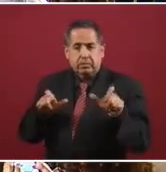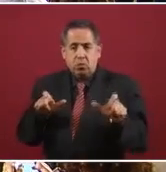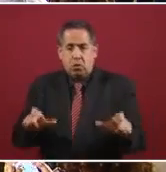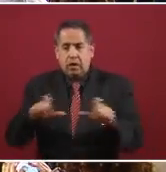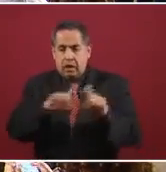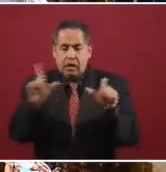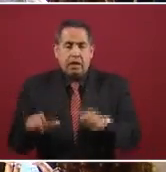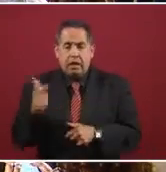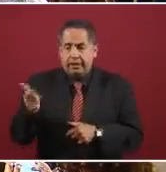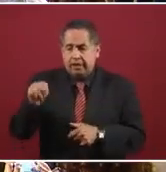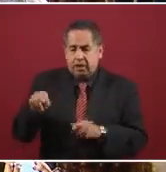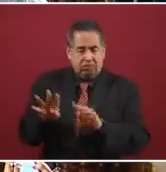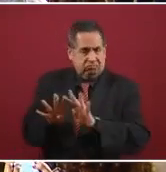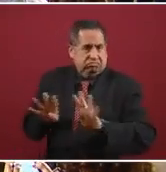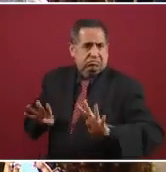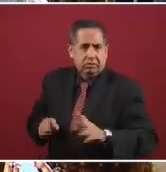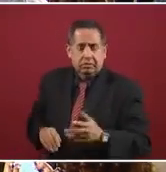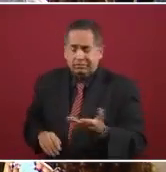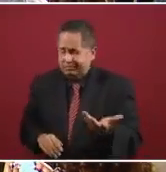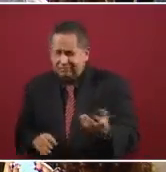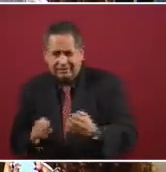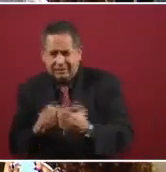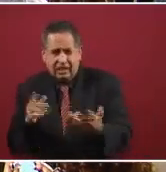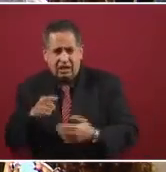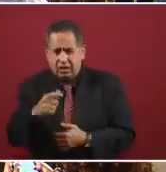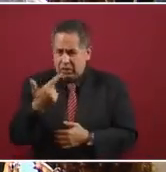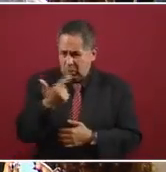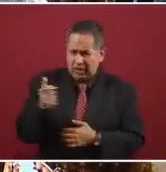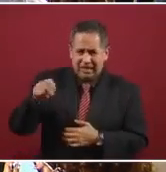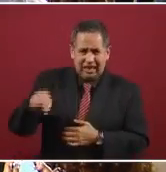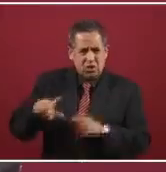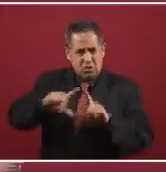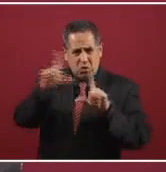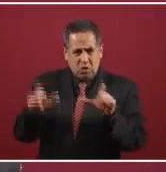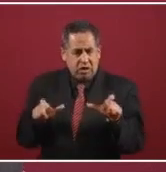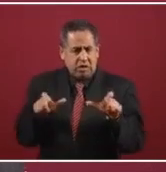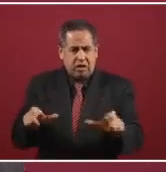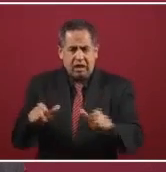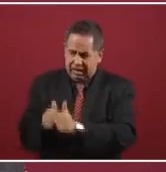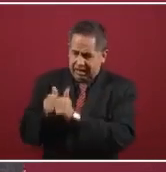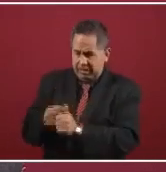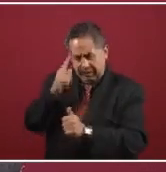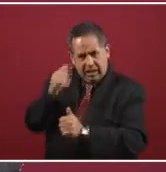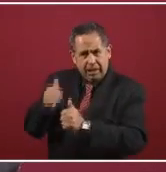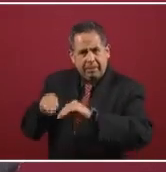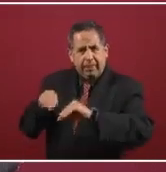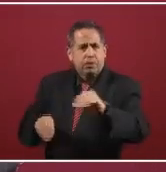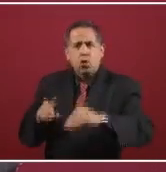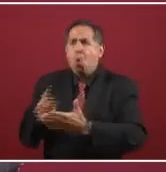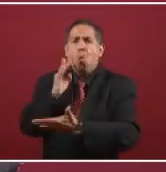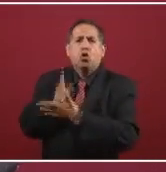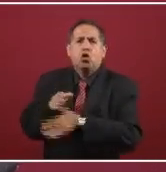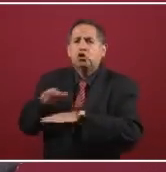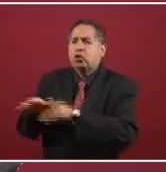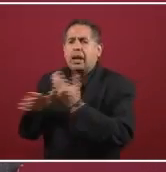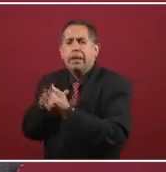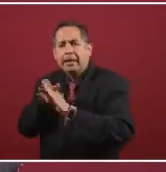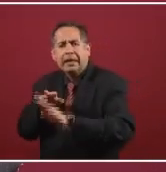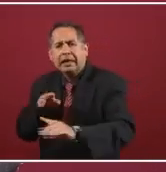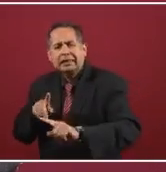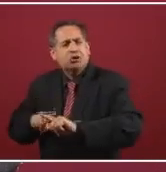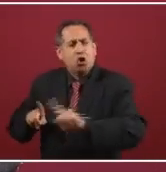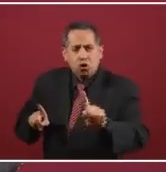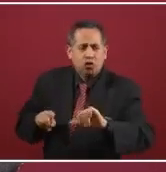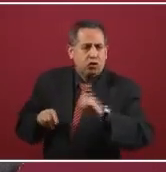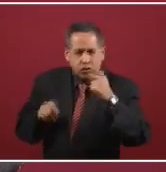es la Guardia Nacional. La Guardia Nacional está ahí y es para quedarse. Son muchas tareas que tiene que hacer, no nada más esa, ¿no? Pero la